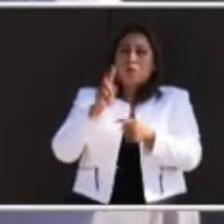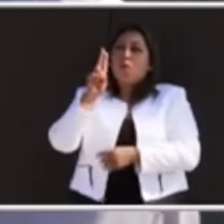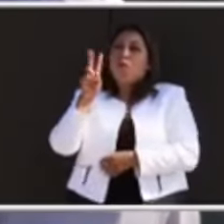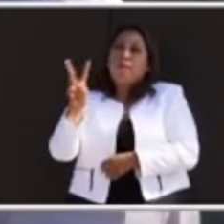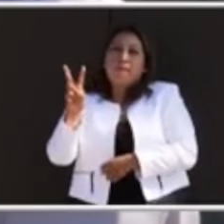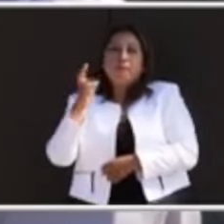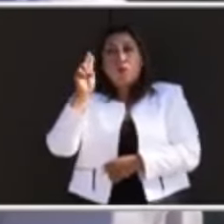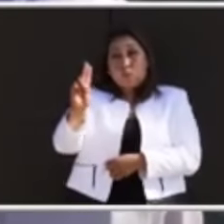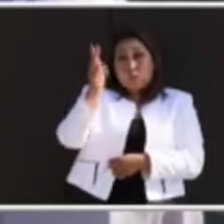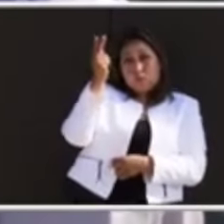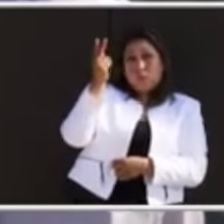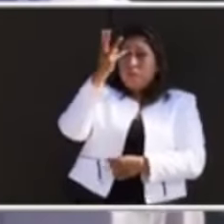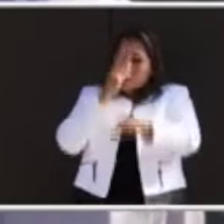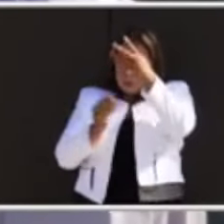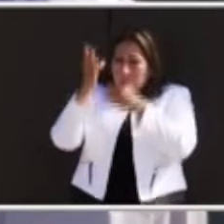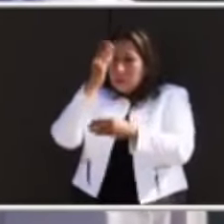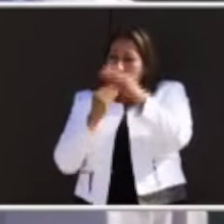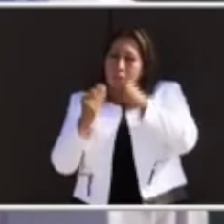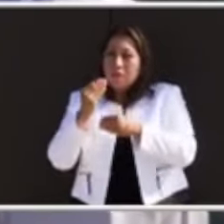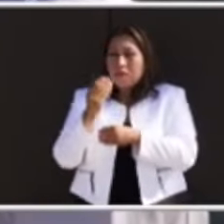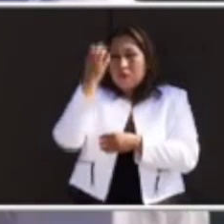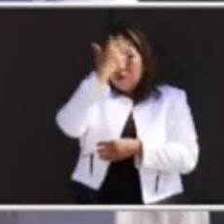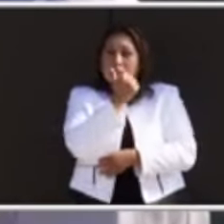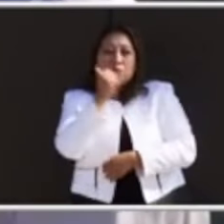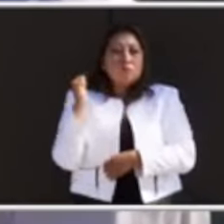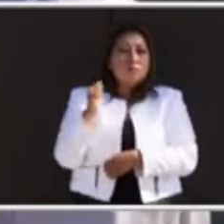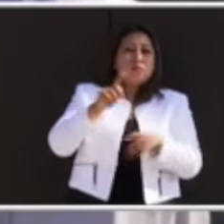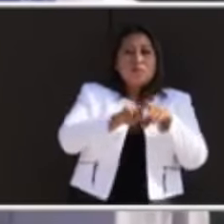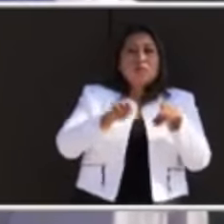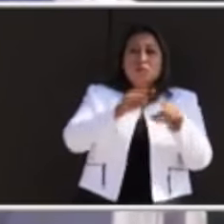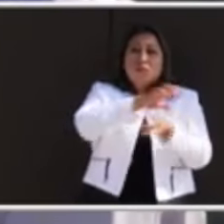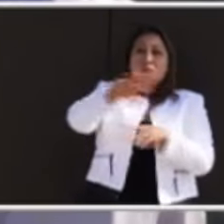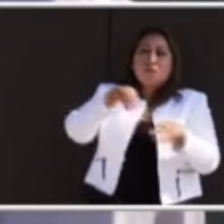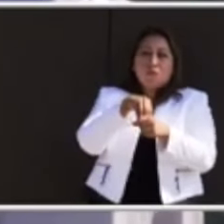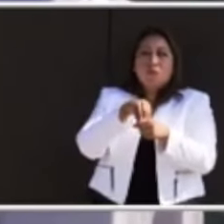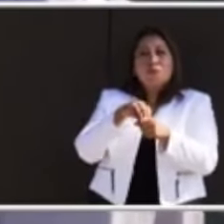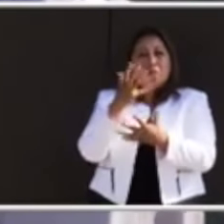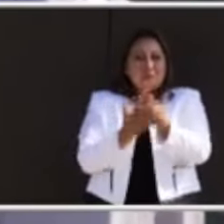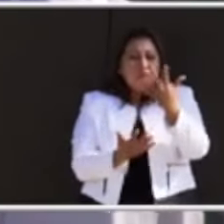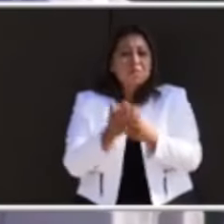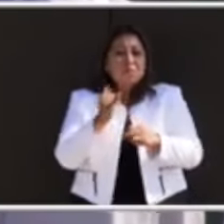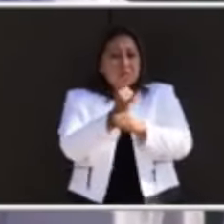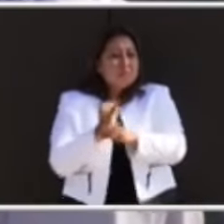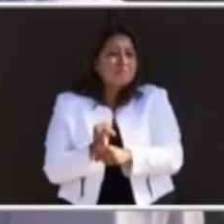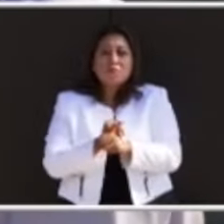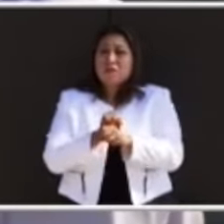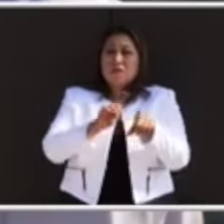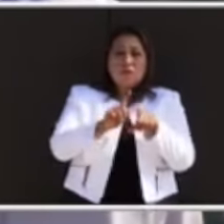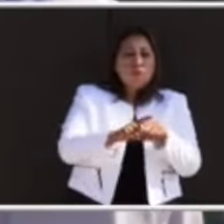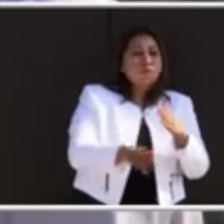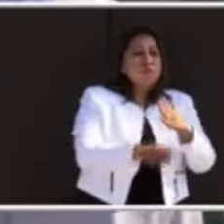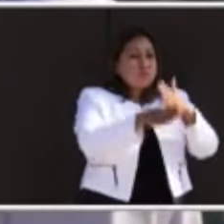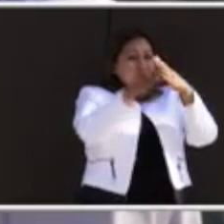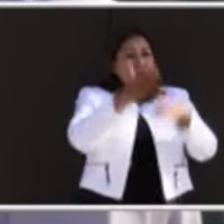en energía y construcción por el Instituto Tecnológico de la Construcción. Cuenta con amplia experiencia en